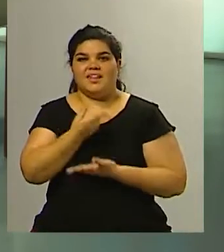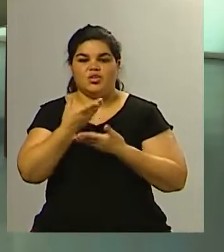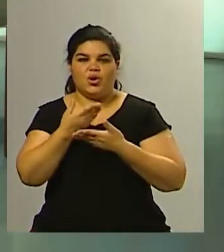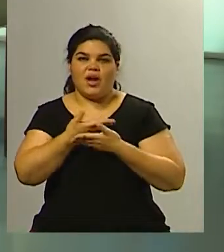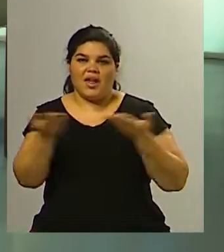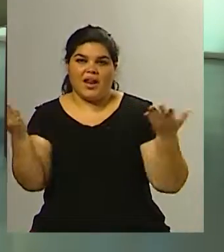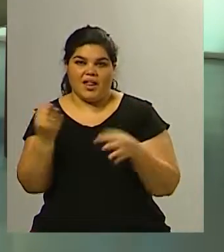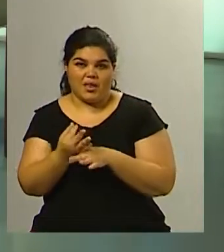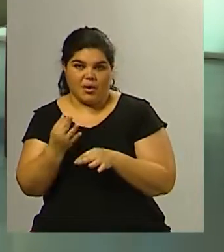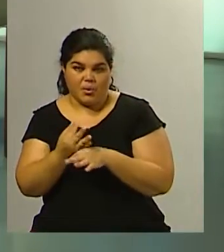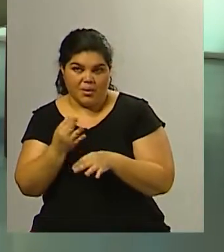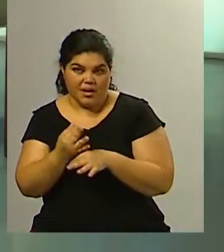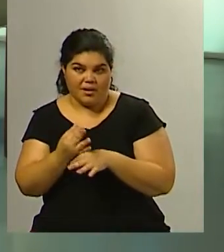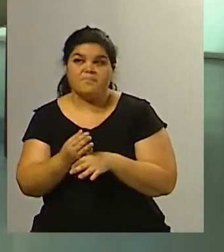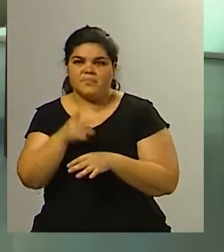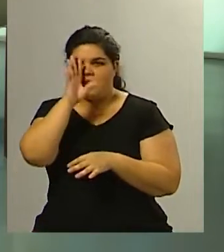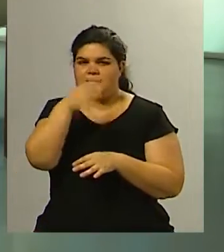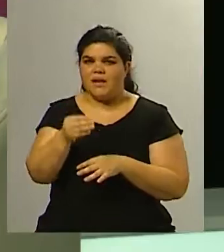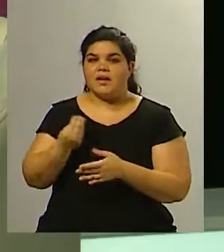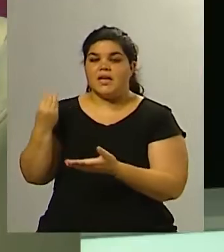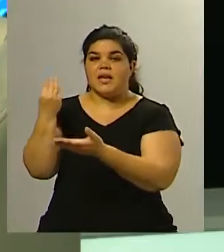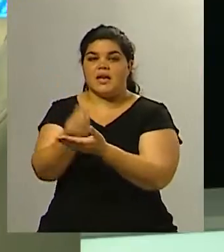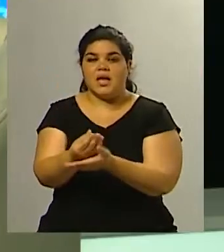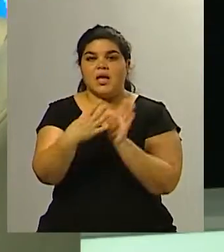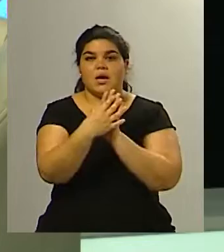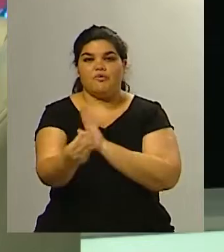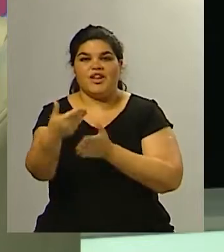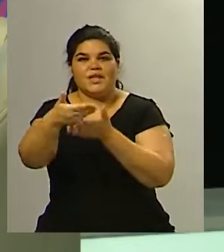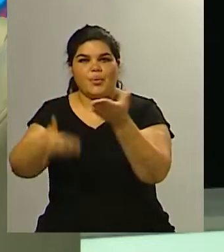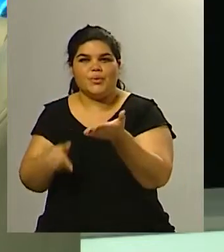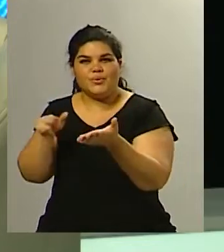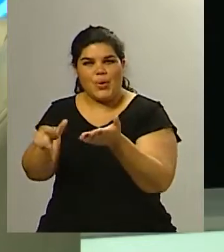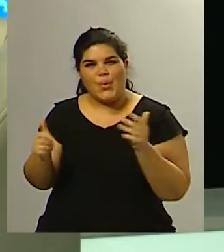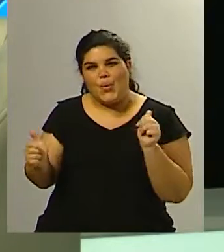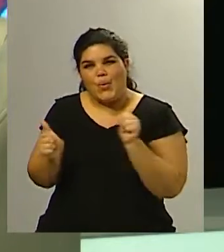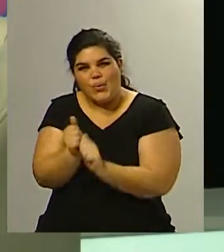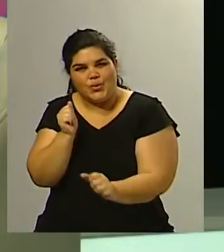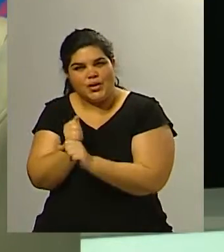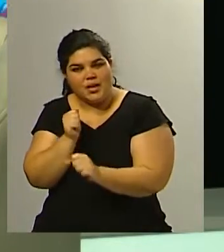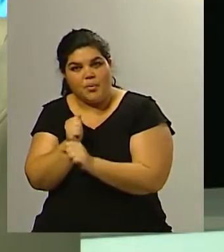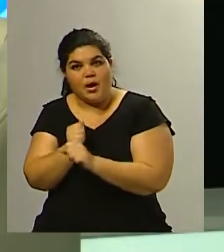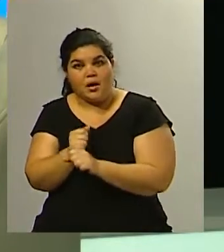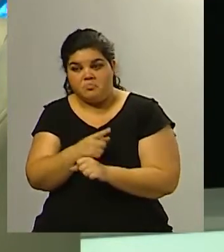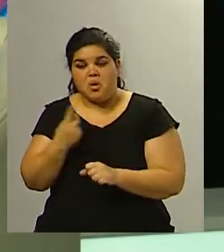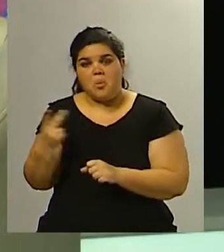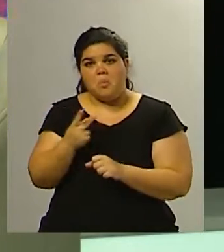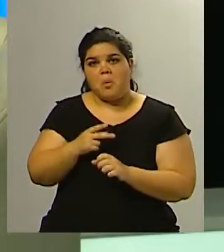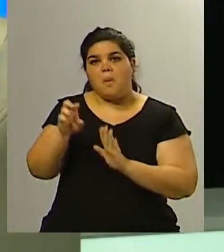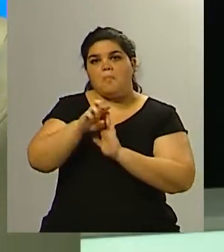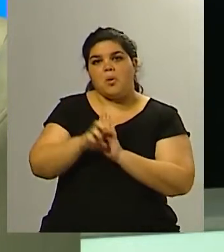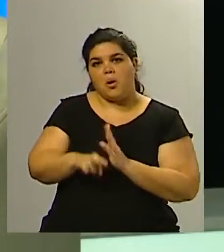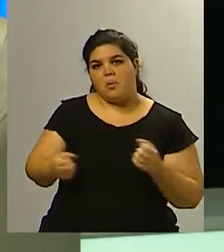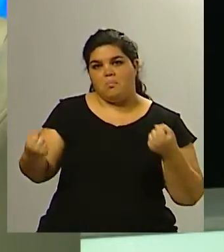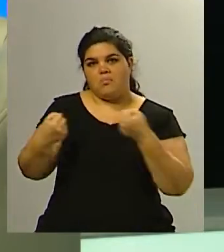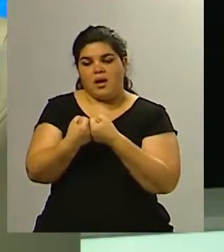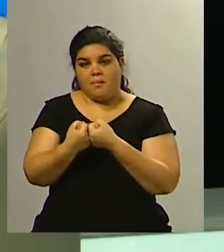ha estado su referente en evaluación, porque trabajamos en programas de articulación desde la